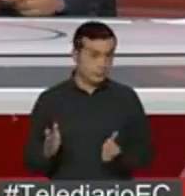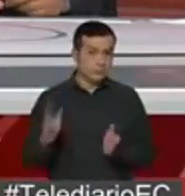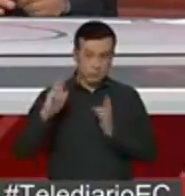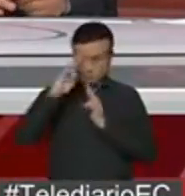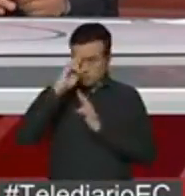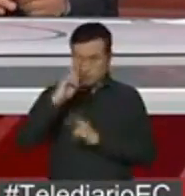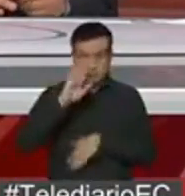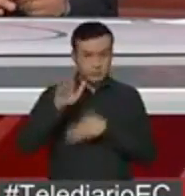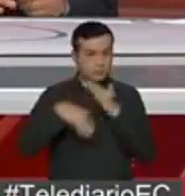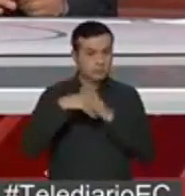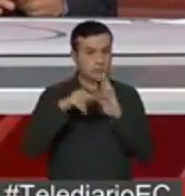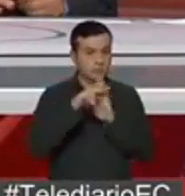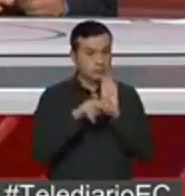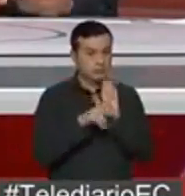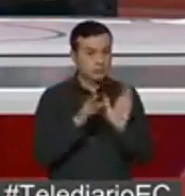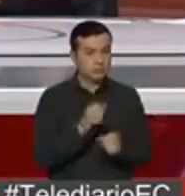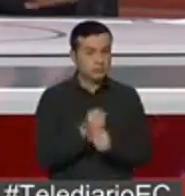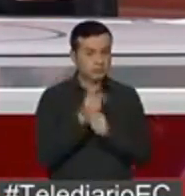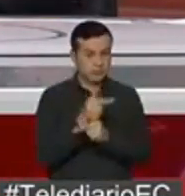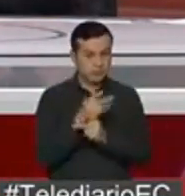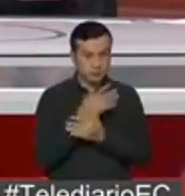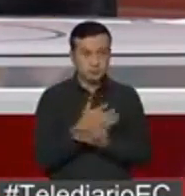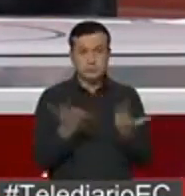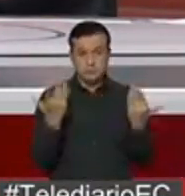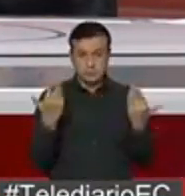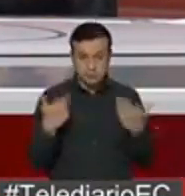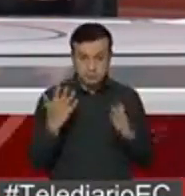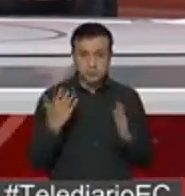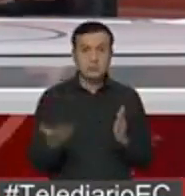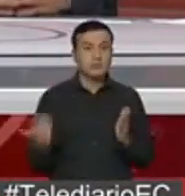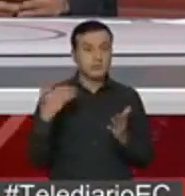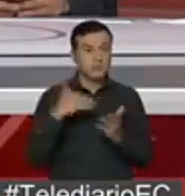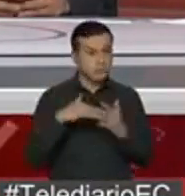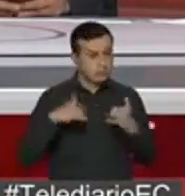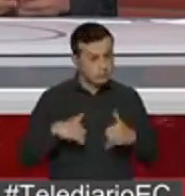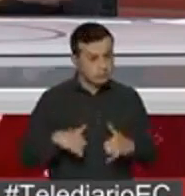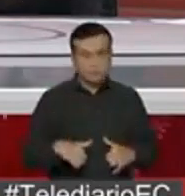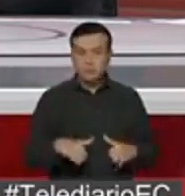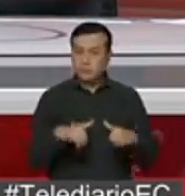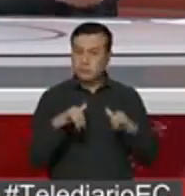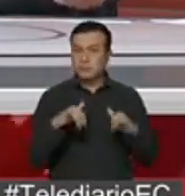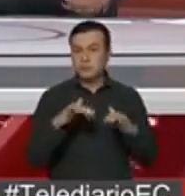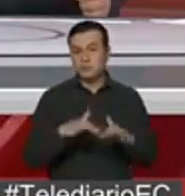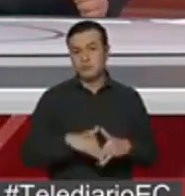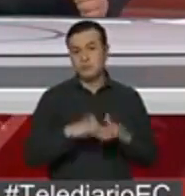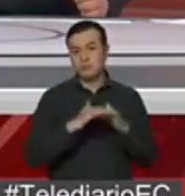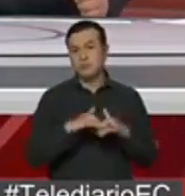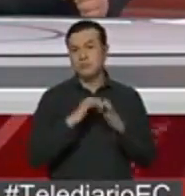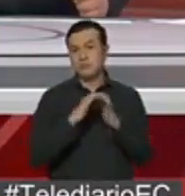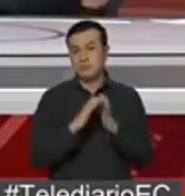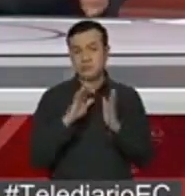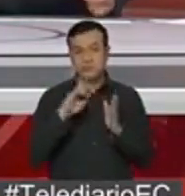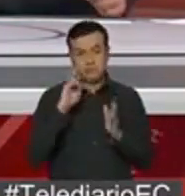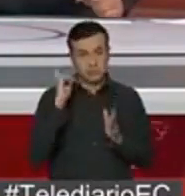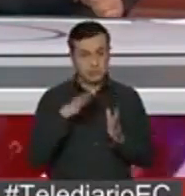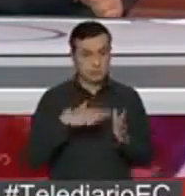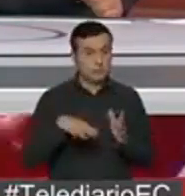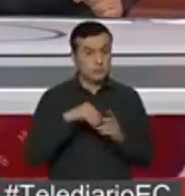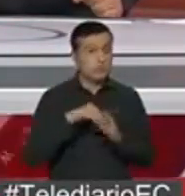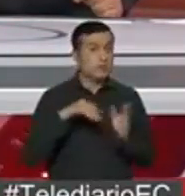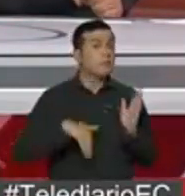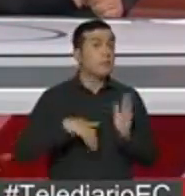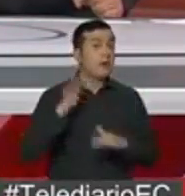respetando todas las normas de bioseguridad y con ello poder restablecer la reactivación del sector turístico, sobre todo